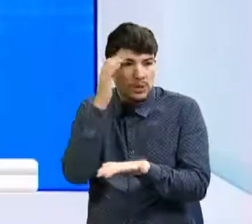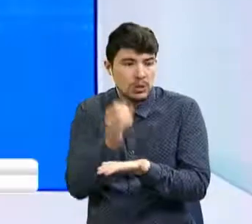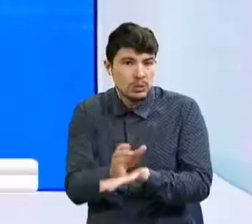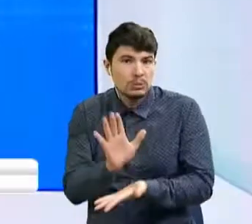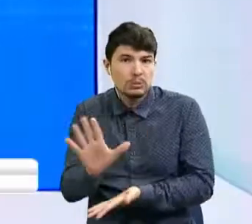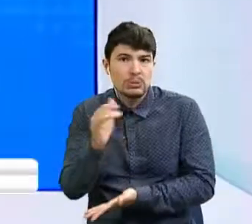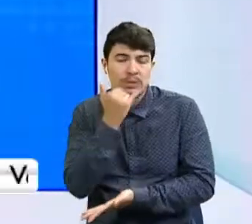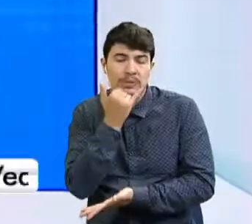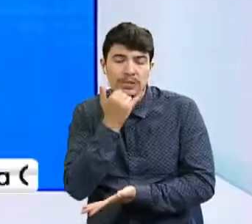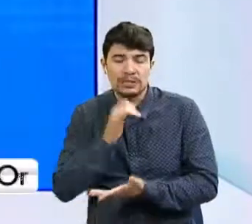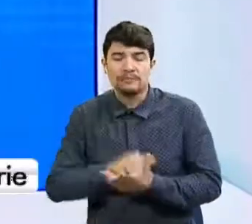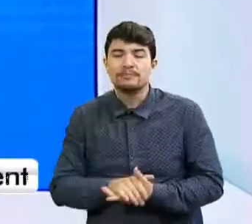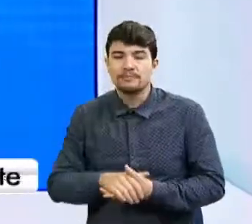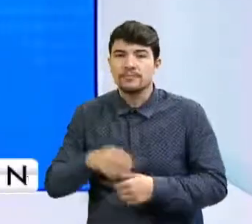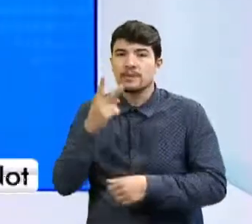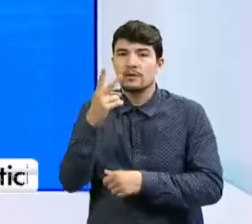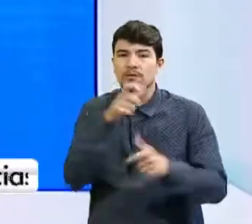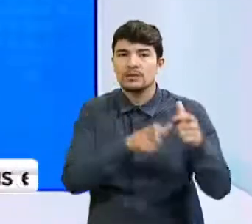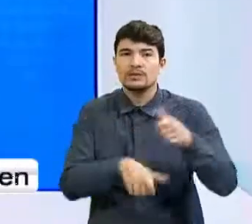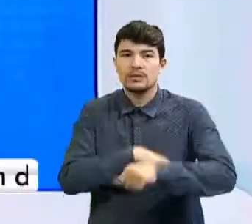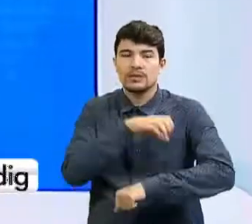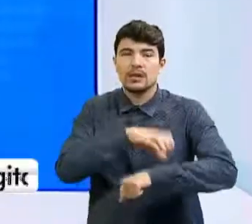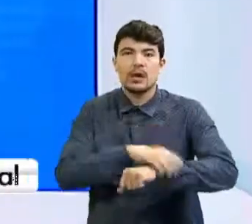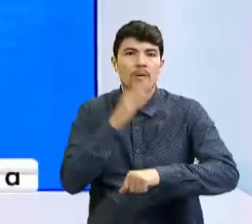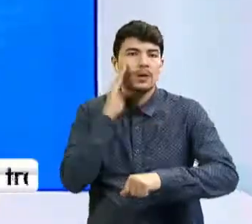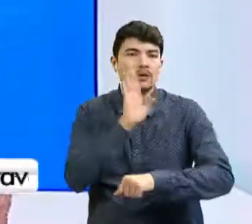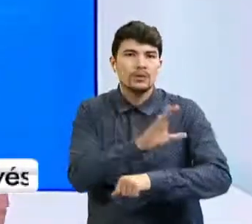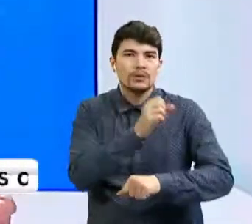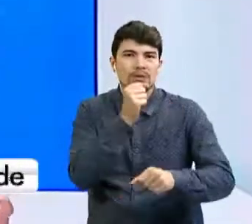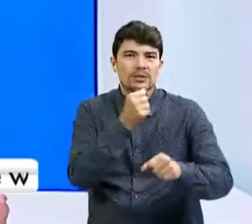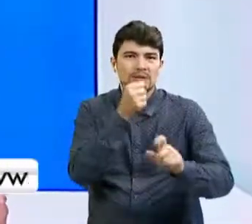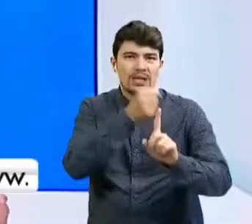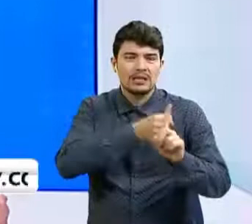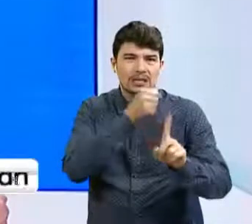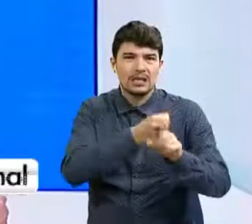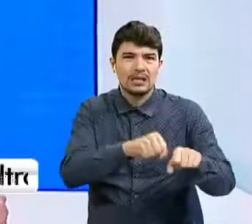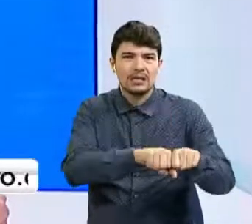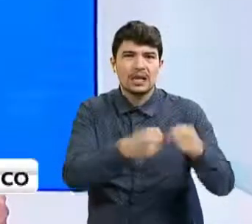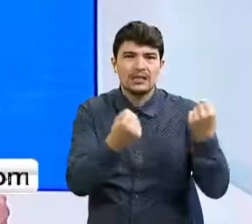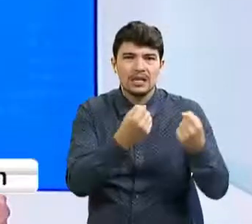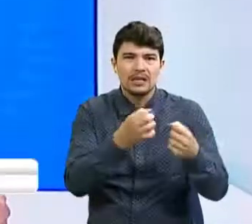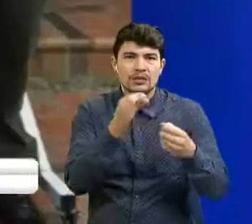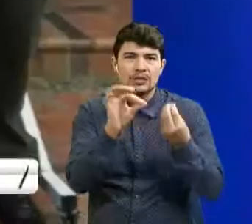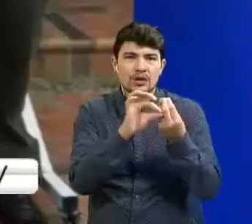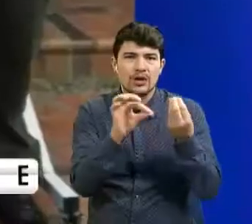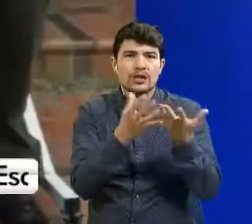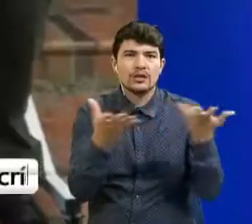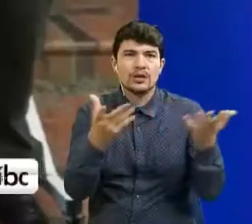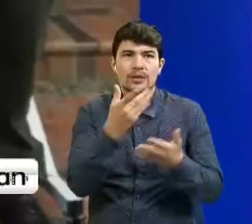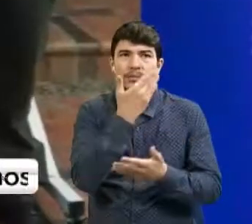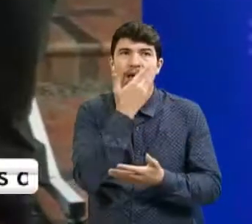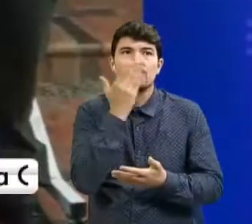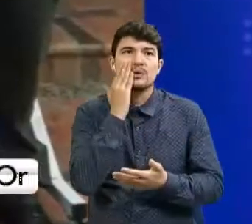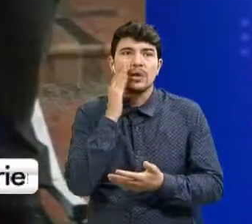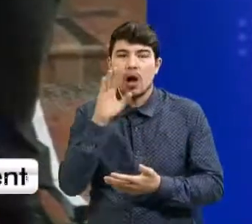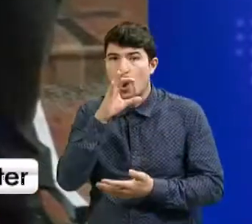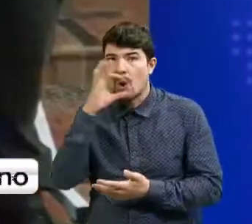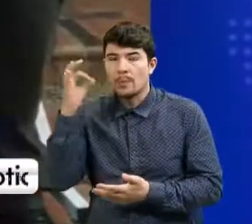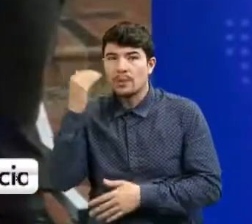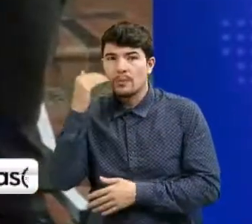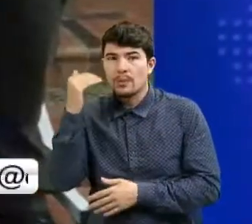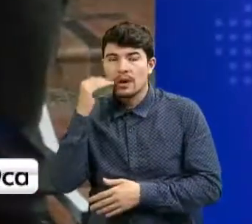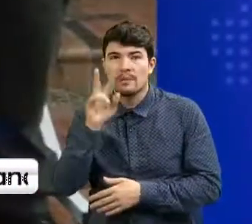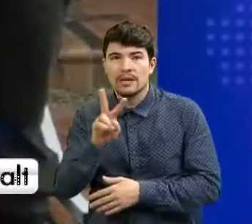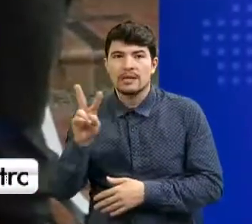Por otra parte, una pareja fue capturada por la policía cuando intentaban destruir estupefacientes en Barbosa. Un hombre y una mujer